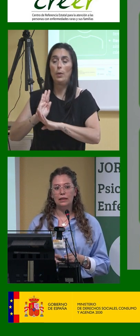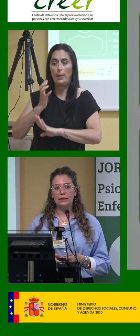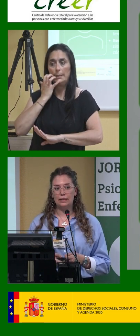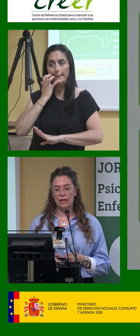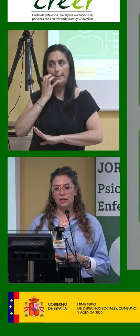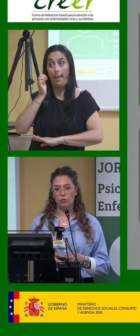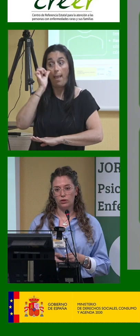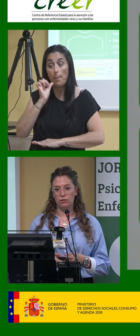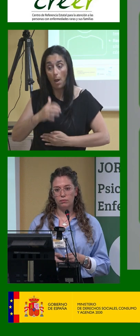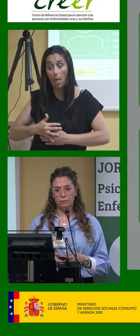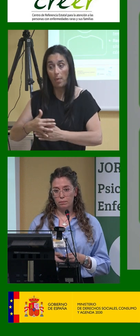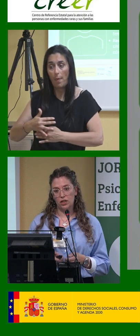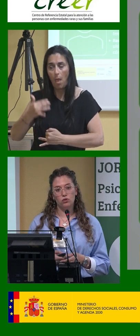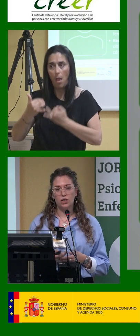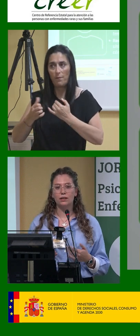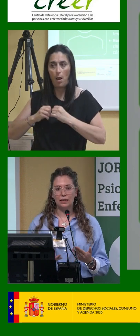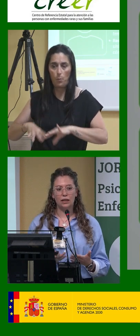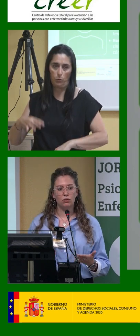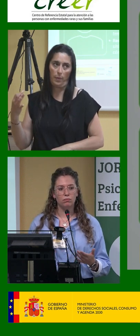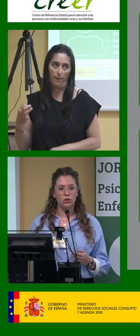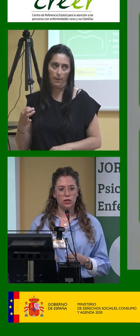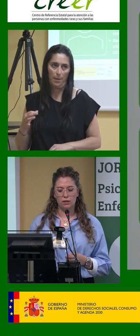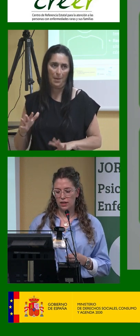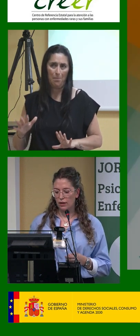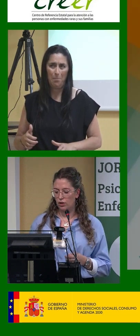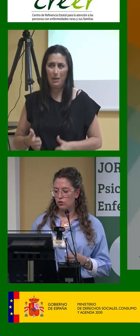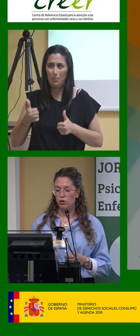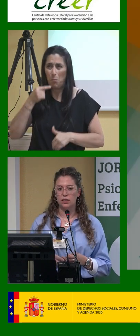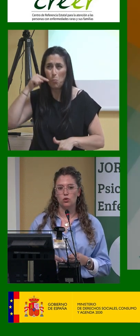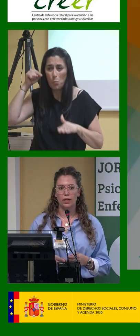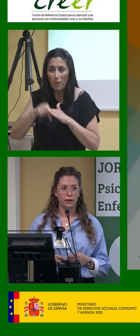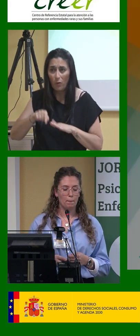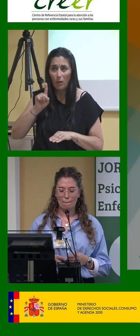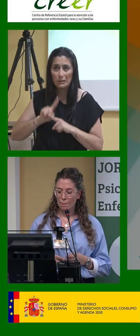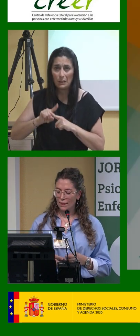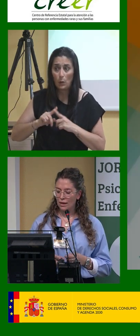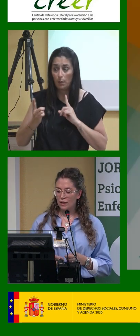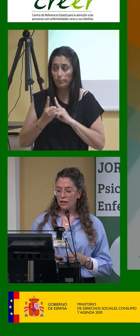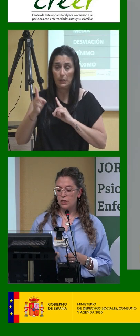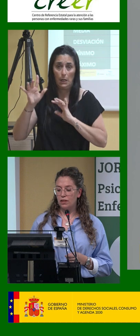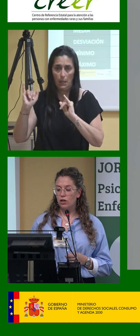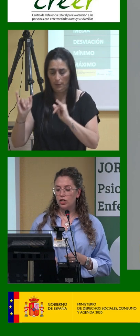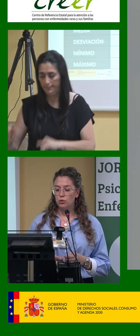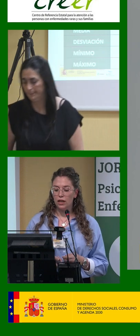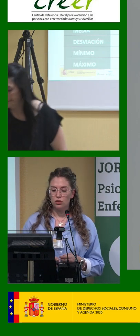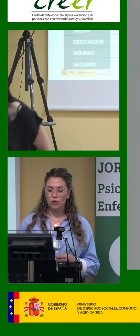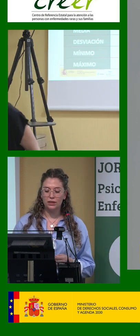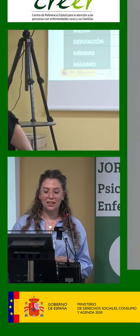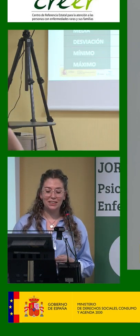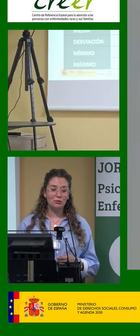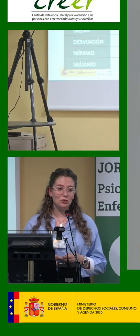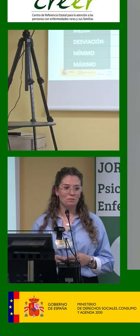embarazada tendrías que abortar, pero no se han tratado mayores temas relacionados con la sexualidad. Respecto a los